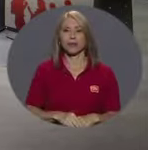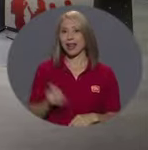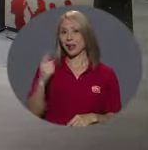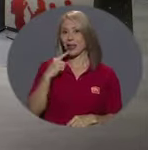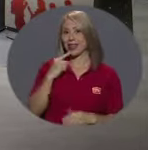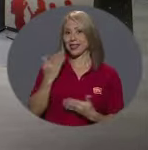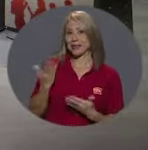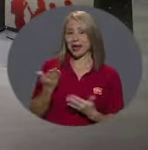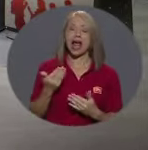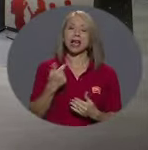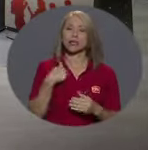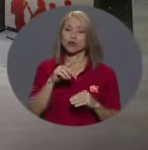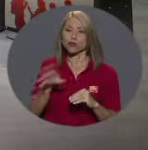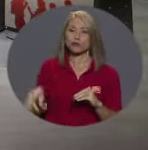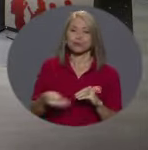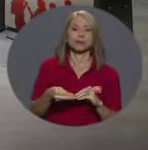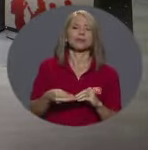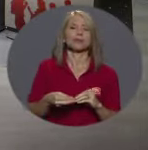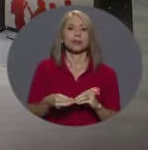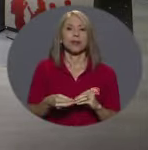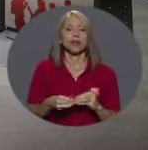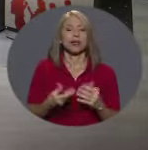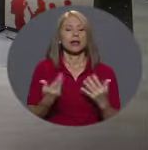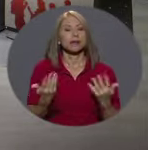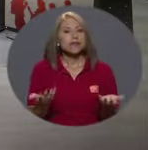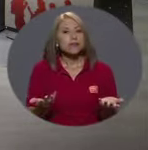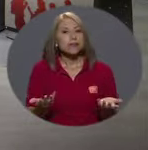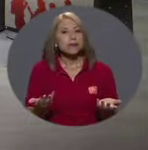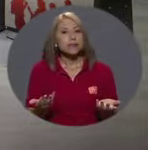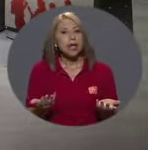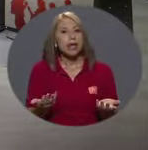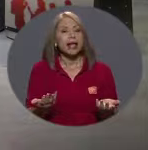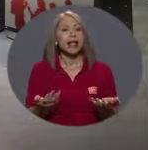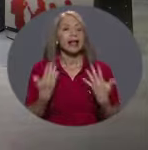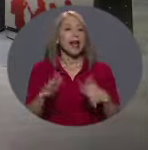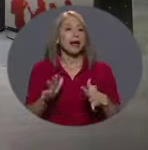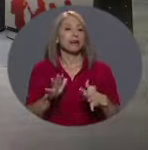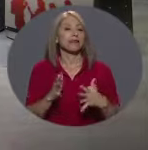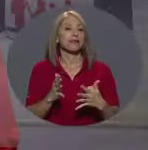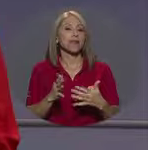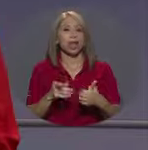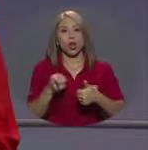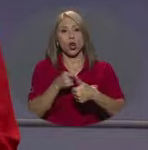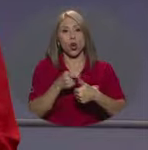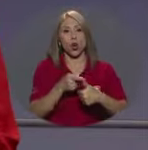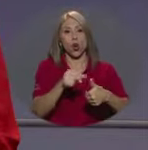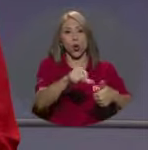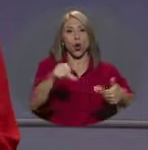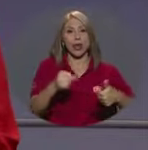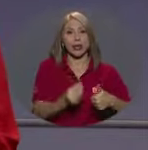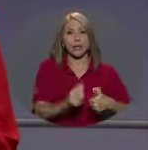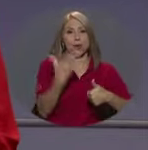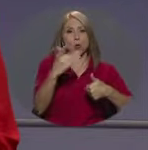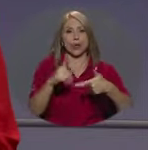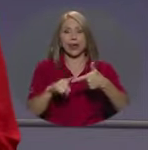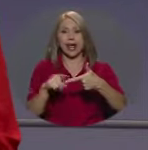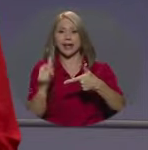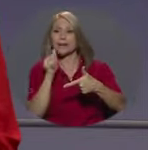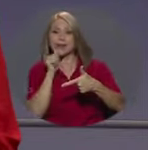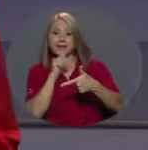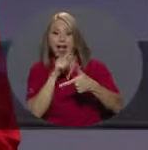precisamente a lo que dice Magali, es un hecho que la alianza estratégica entre lo público y lo